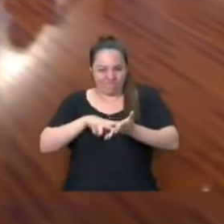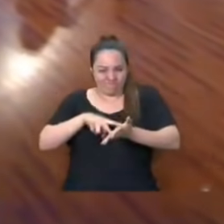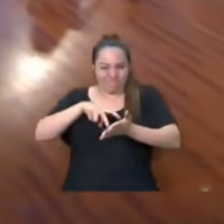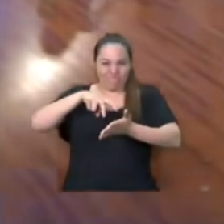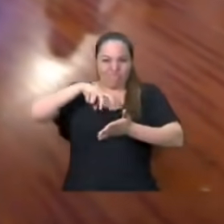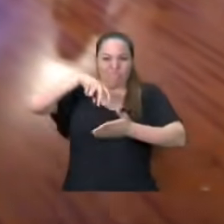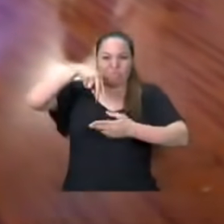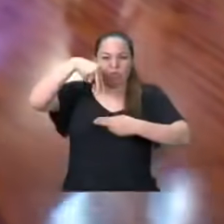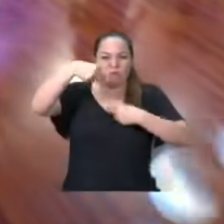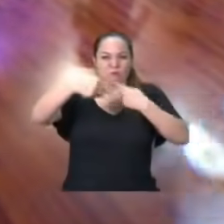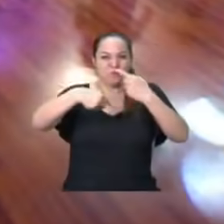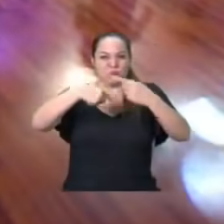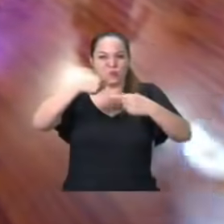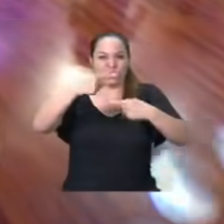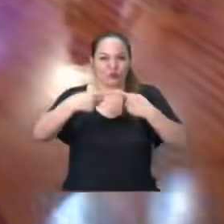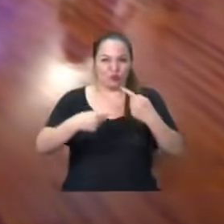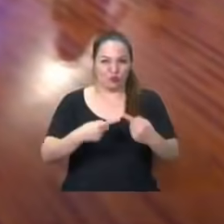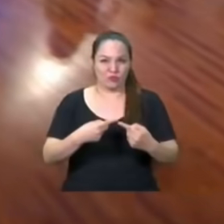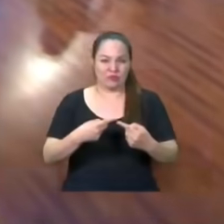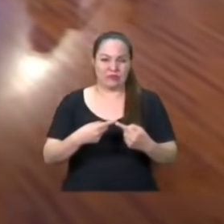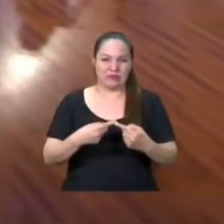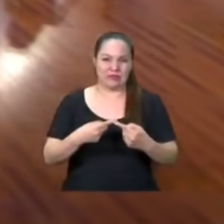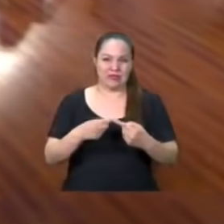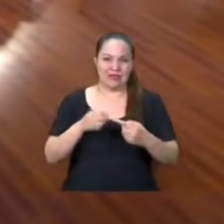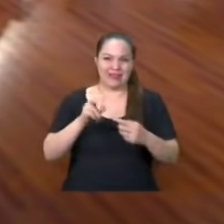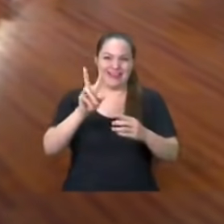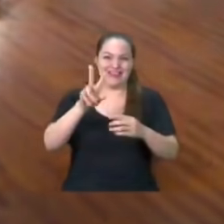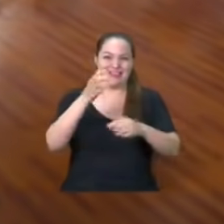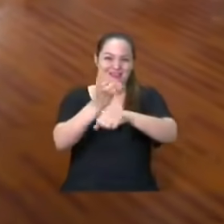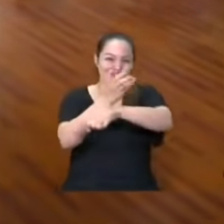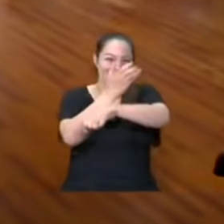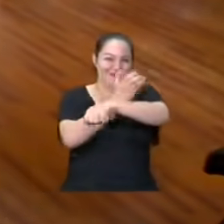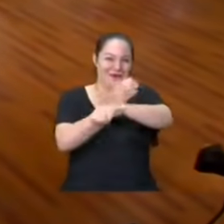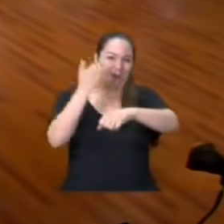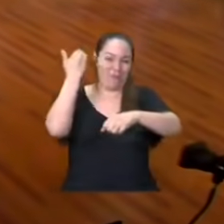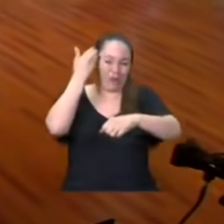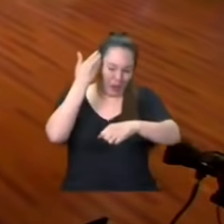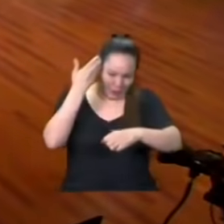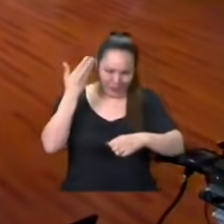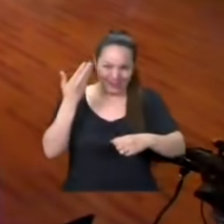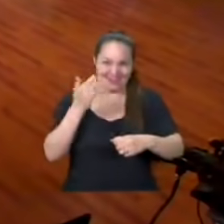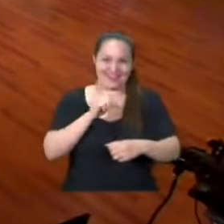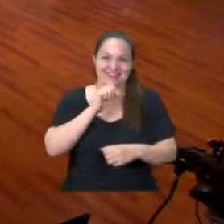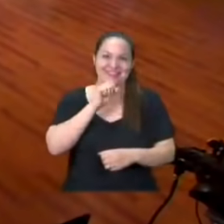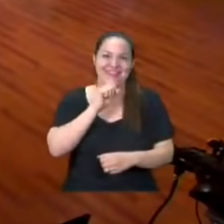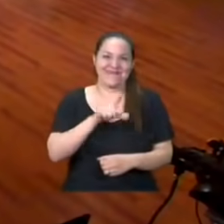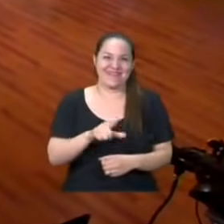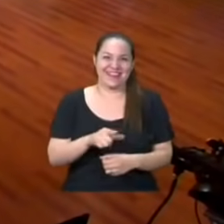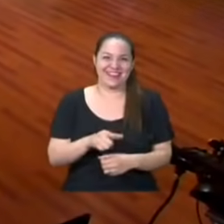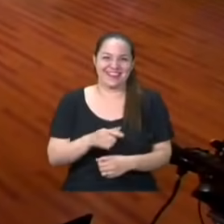cómo golpea a los dos últimos compañeros. Creo que también alcanza a golpear.